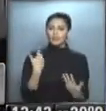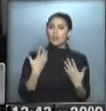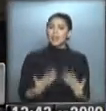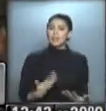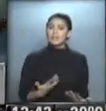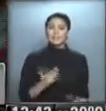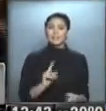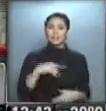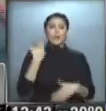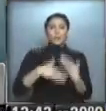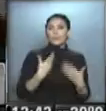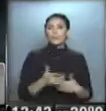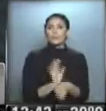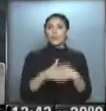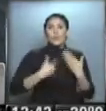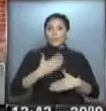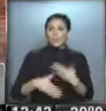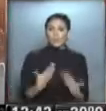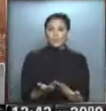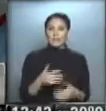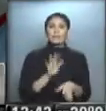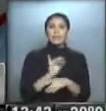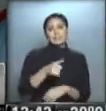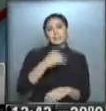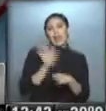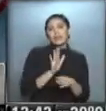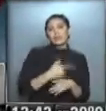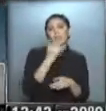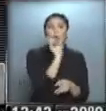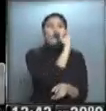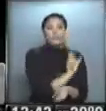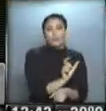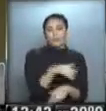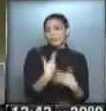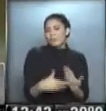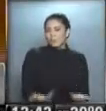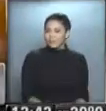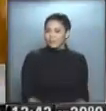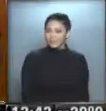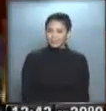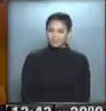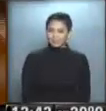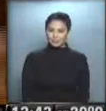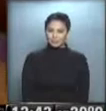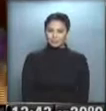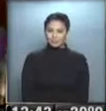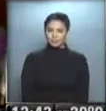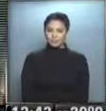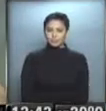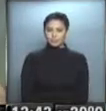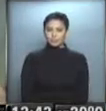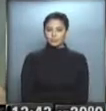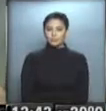de jugar al dale que soy Caperucita Roja a full. Sí. ¿Qué le habéis puesto a este